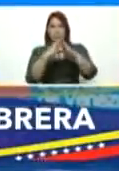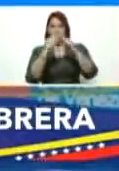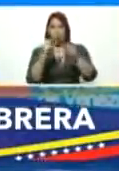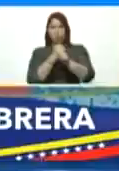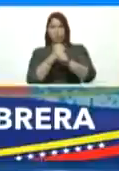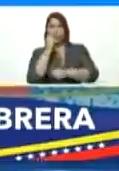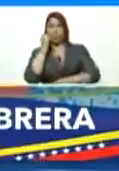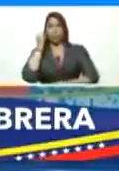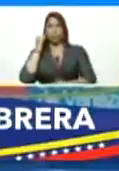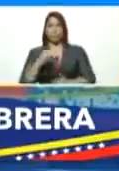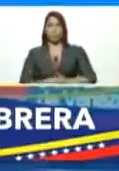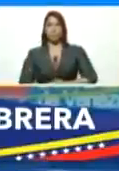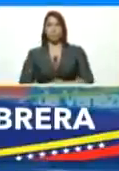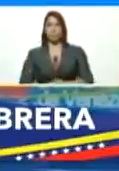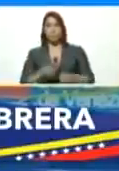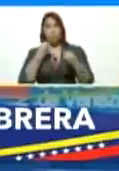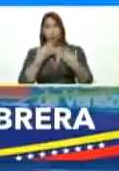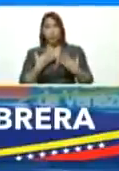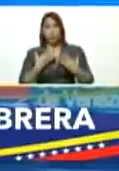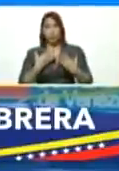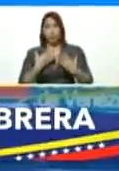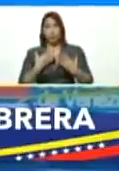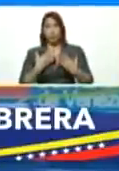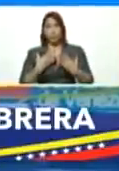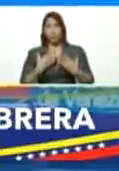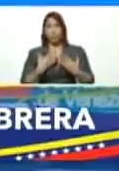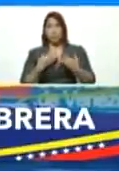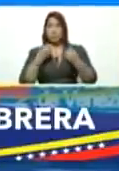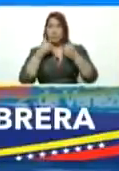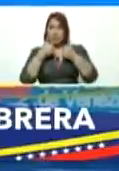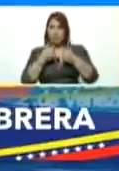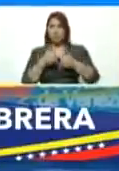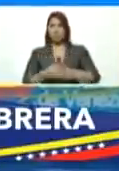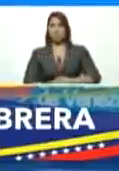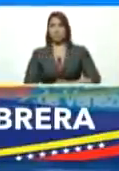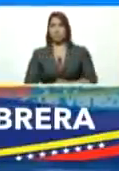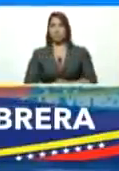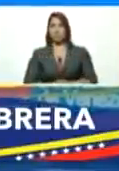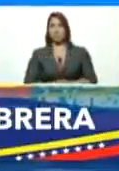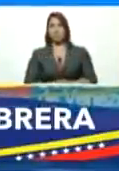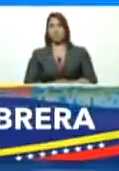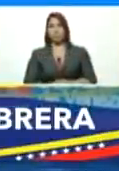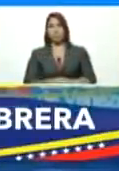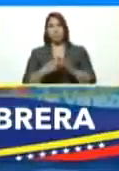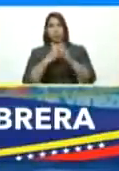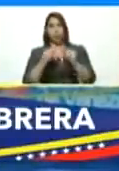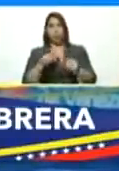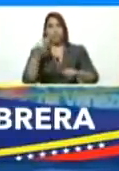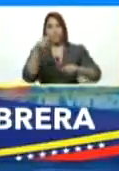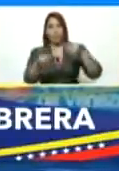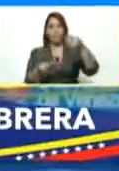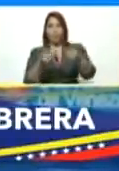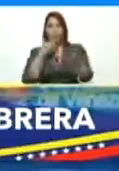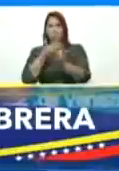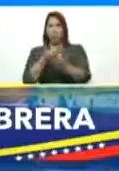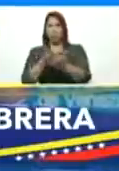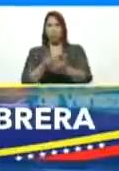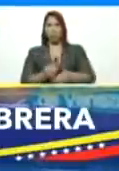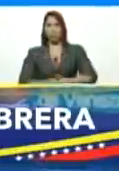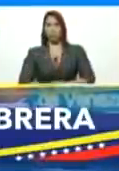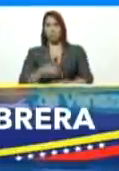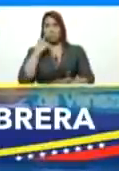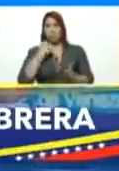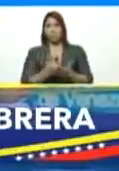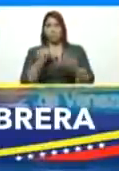trabajadores bueno compañeros me parece muy bien todas las propuestas piensen un momentico es que